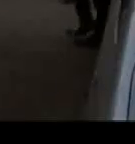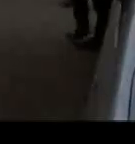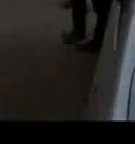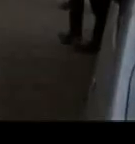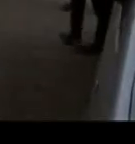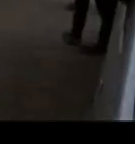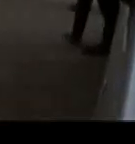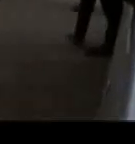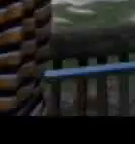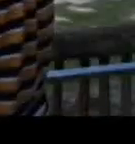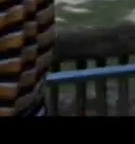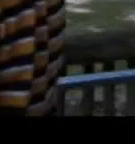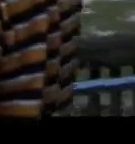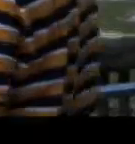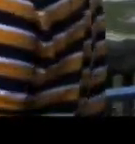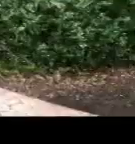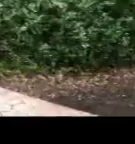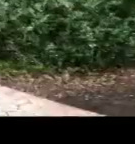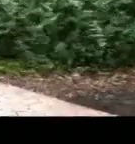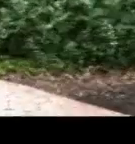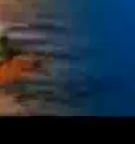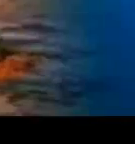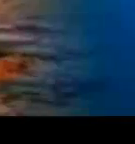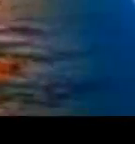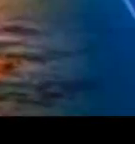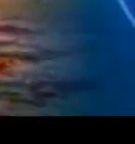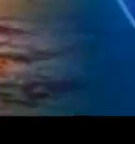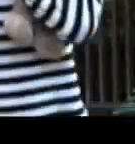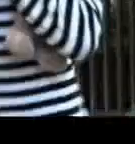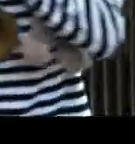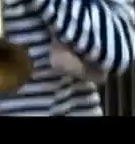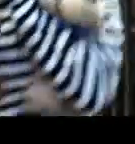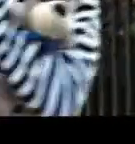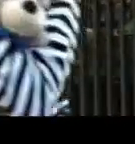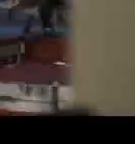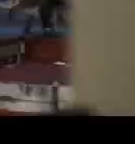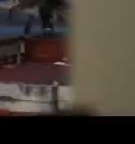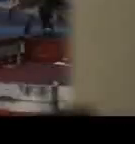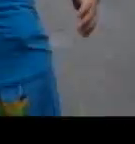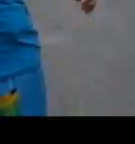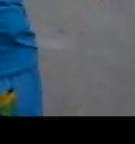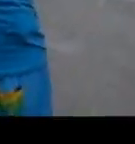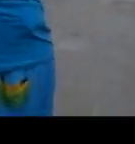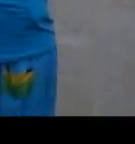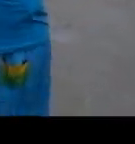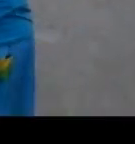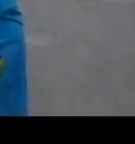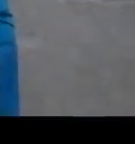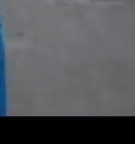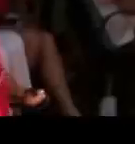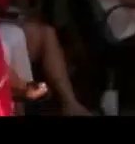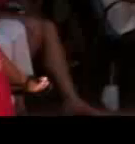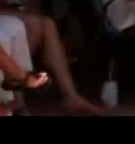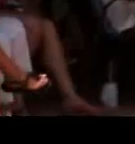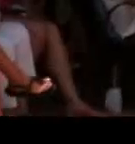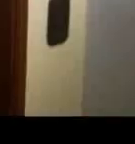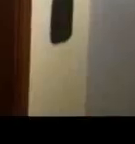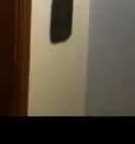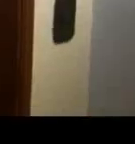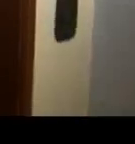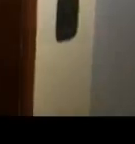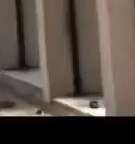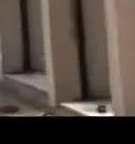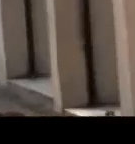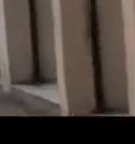India, Miami, México, Cuba y más en